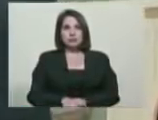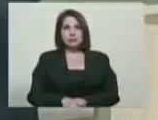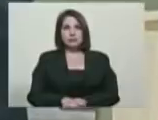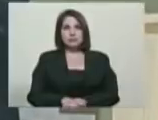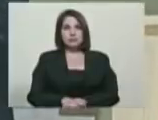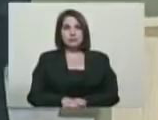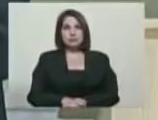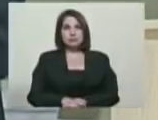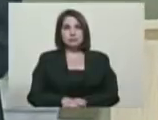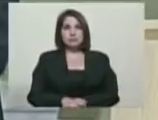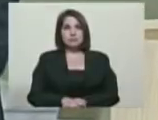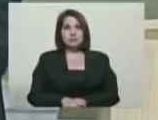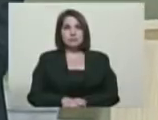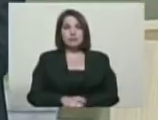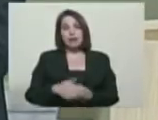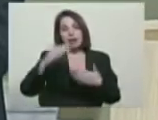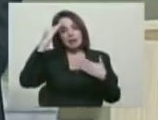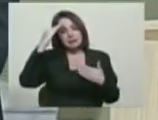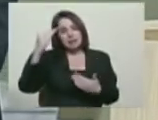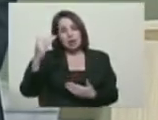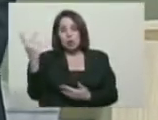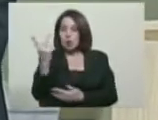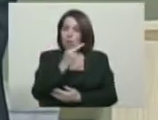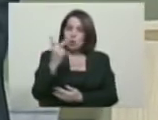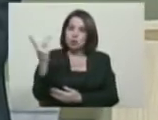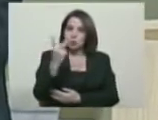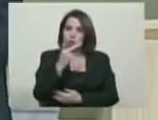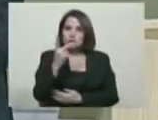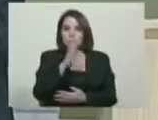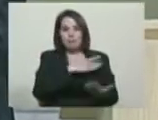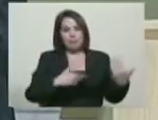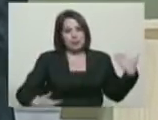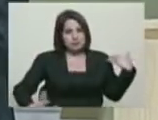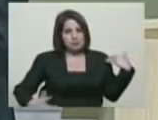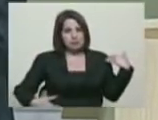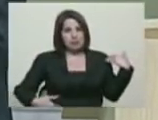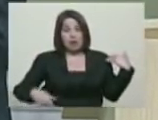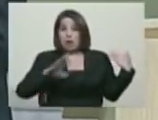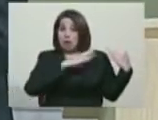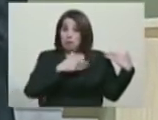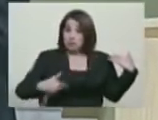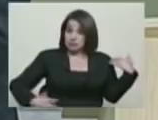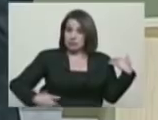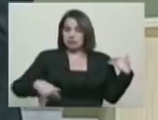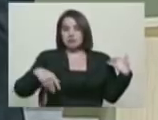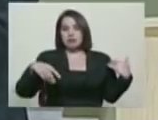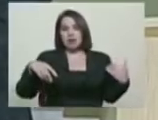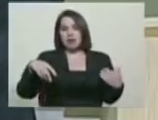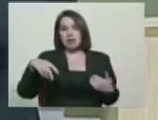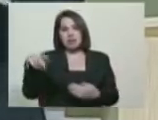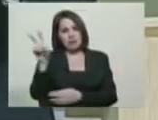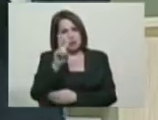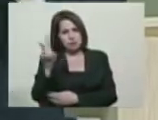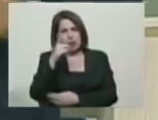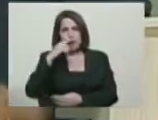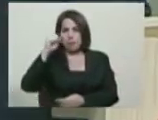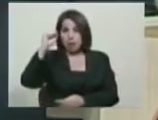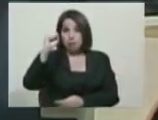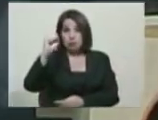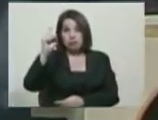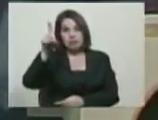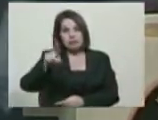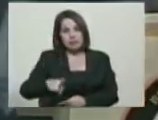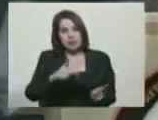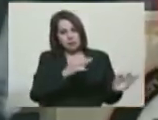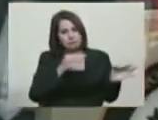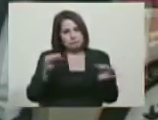Bien, entonces es el saludo de los dos mandatarios, el presidente de la República Bolivariana de Venezuela, Nicolás Maduro Moros, y el